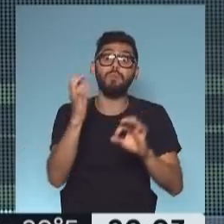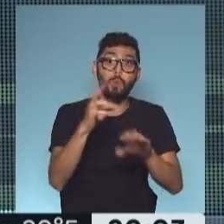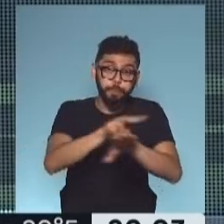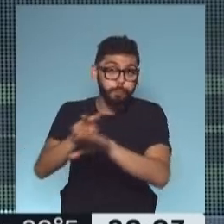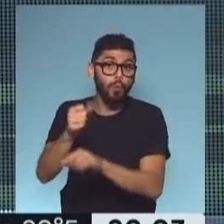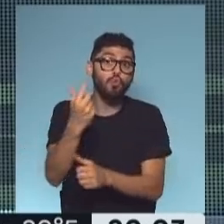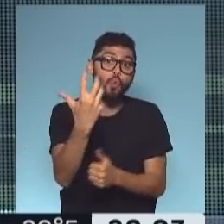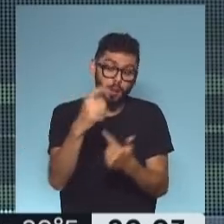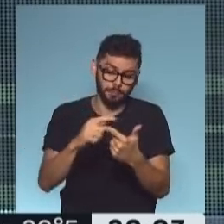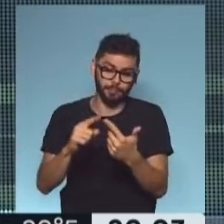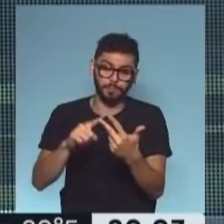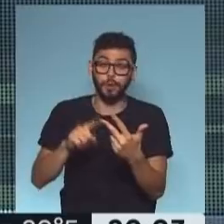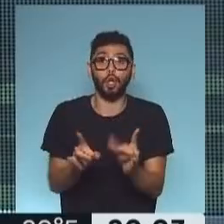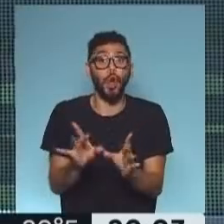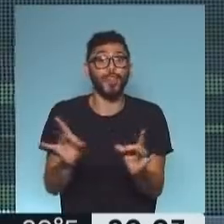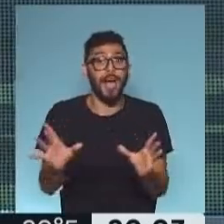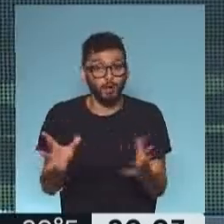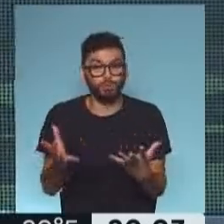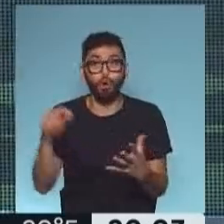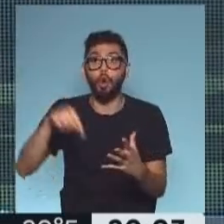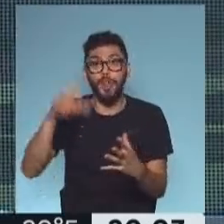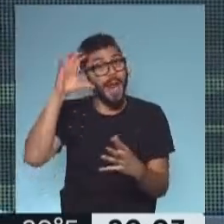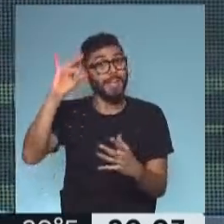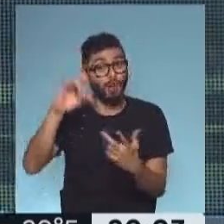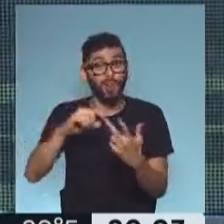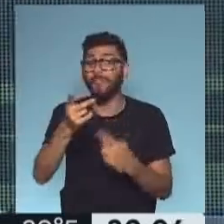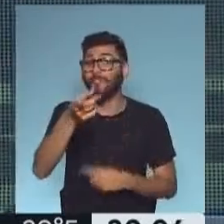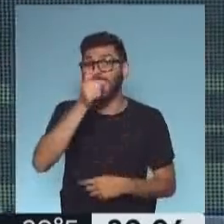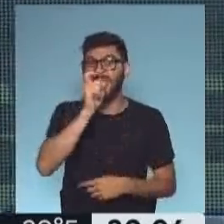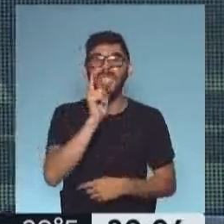contagios. Lamentablemente, hoy un nuevo pico con más de